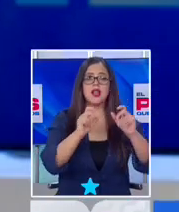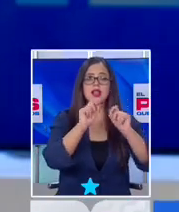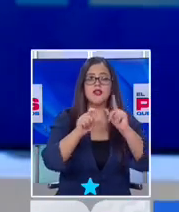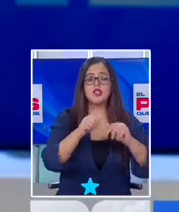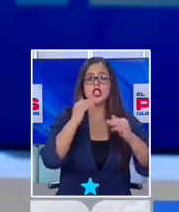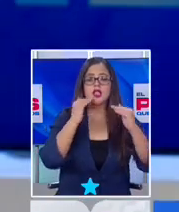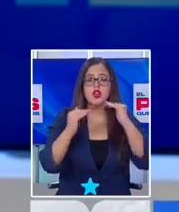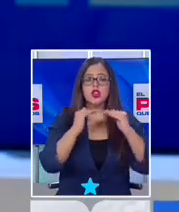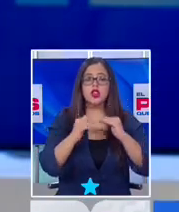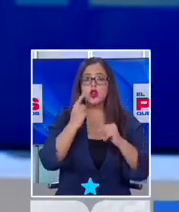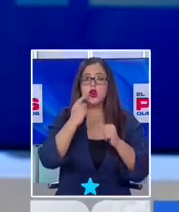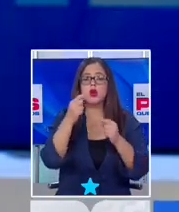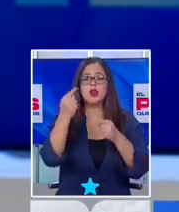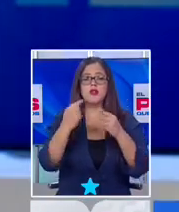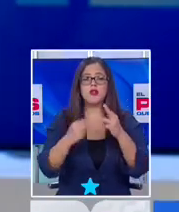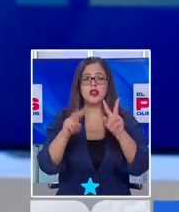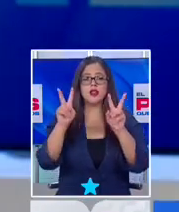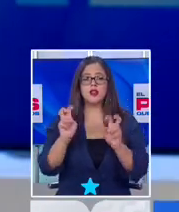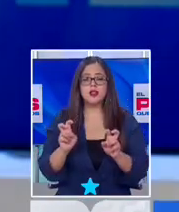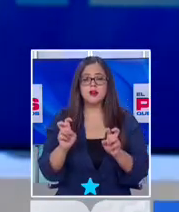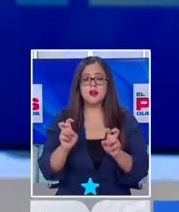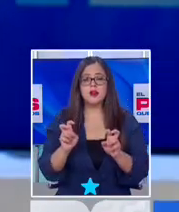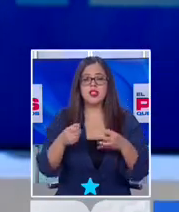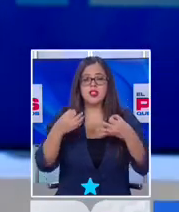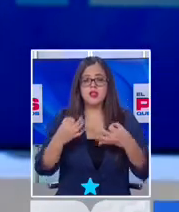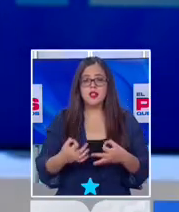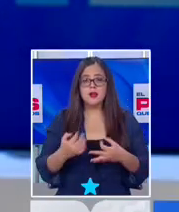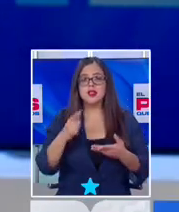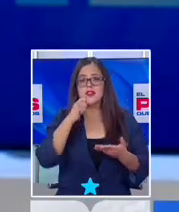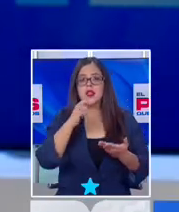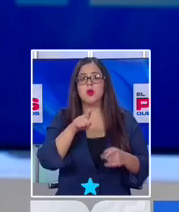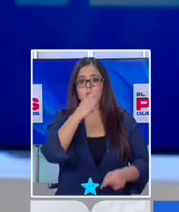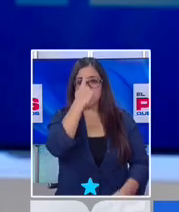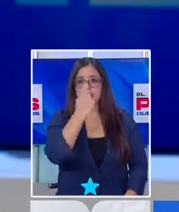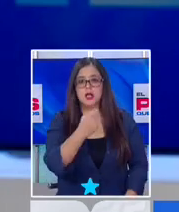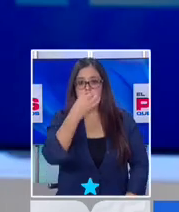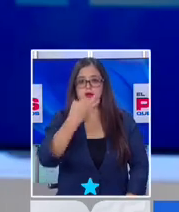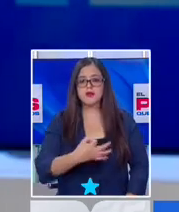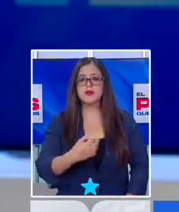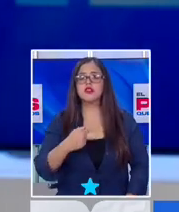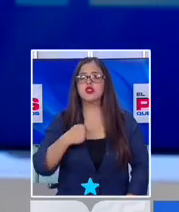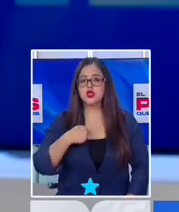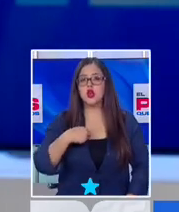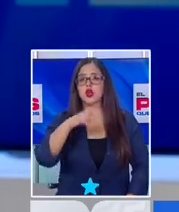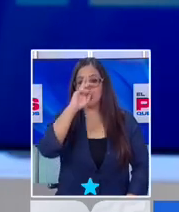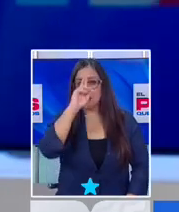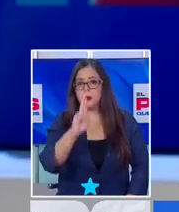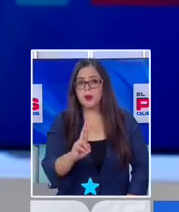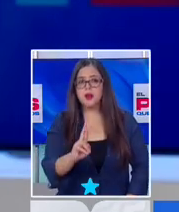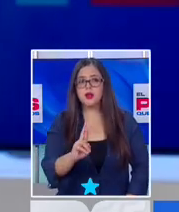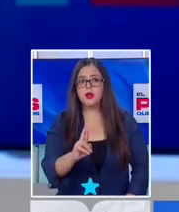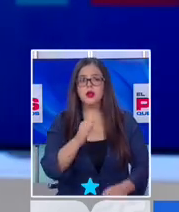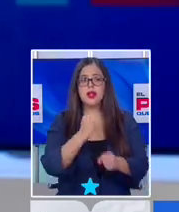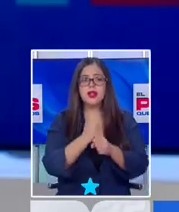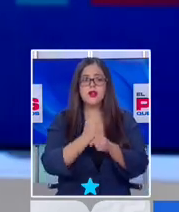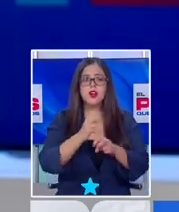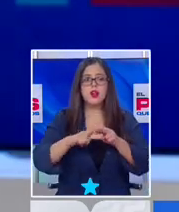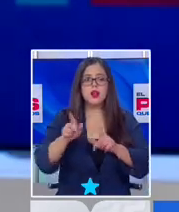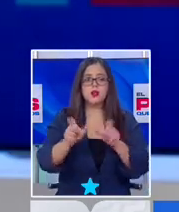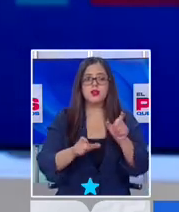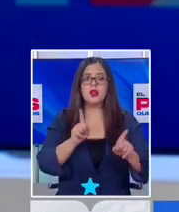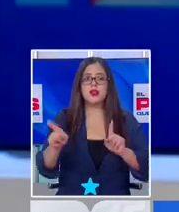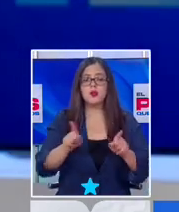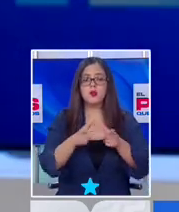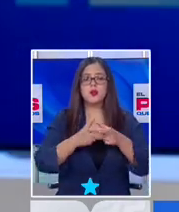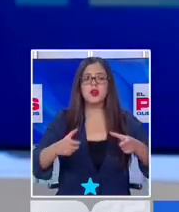niñez yo creo que hay muchos temas que efectivamente están tomando con mucha seriedad y yo ahí aplaudo el primero el trabajo que han hecho los coordinadores